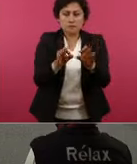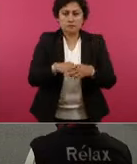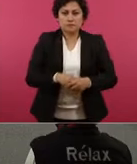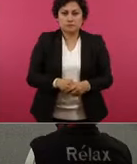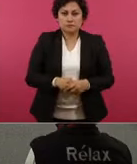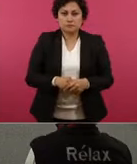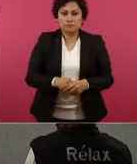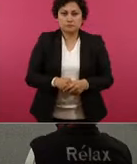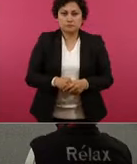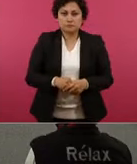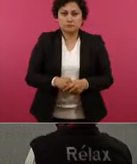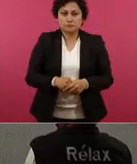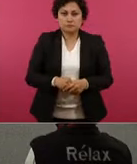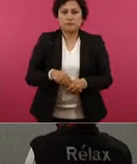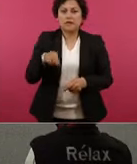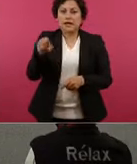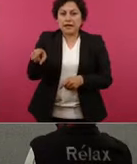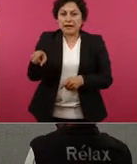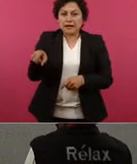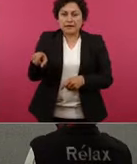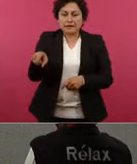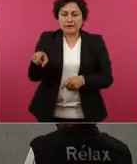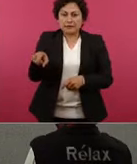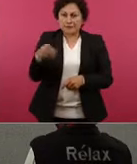¿Que los libros no se pueden prohibir,